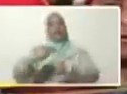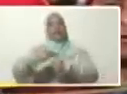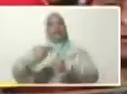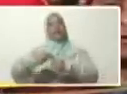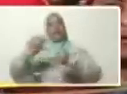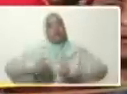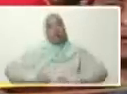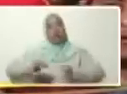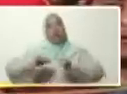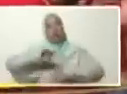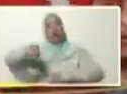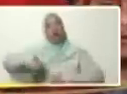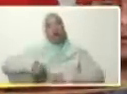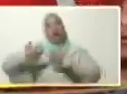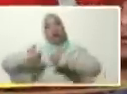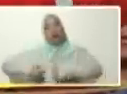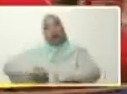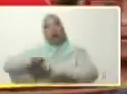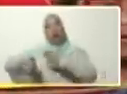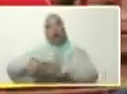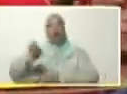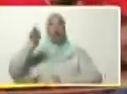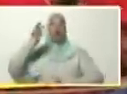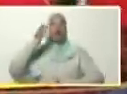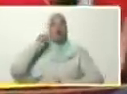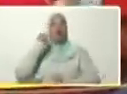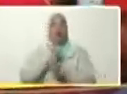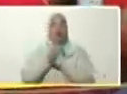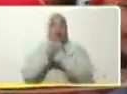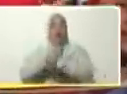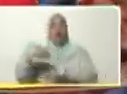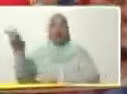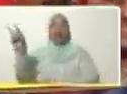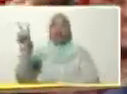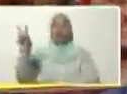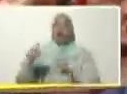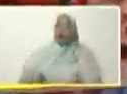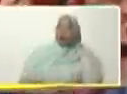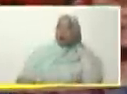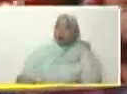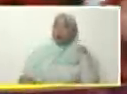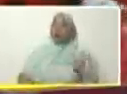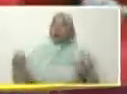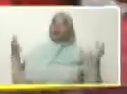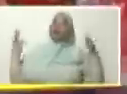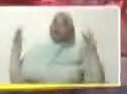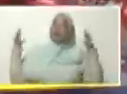nuestros hijos y nuestras hijas en nuestra amada patria Venezuela.